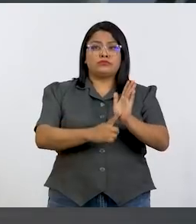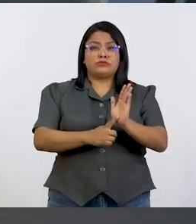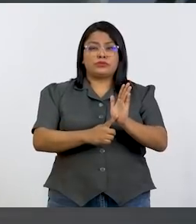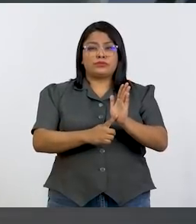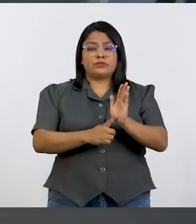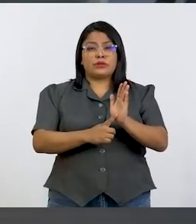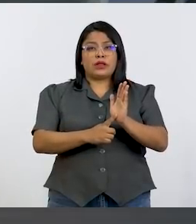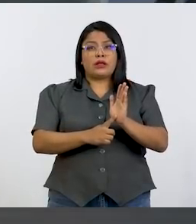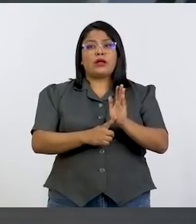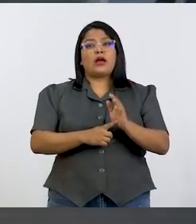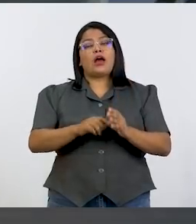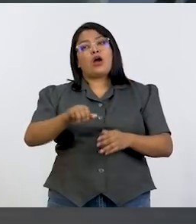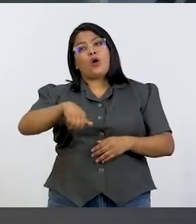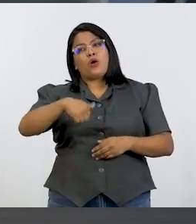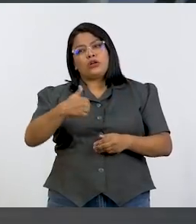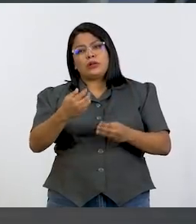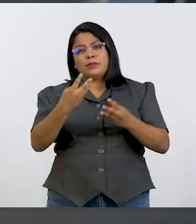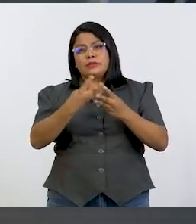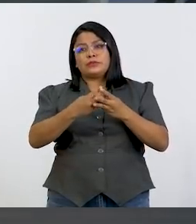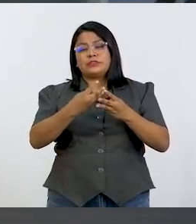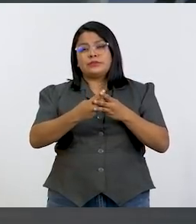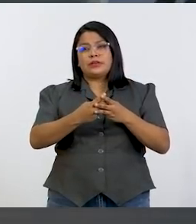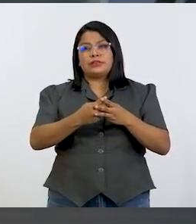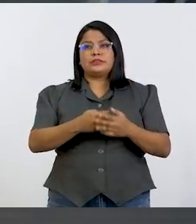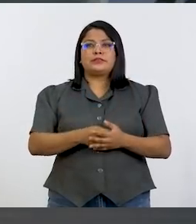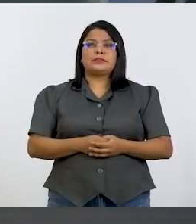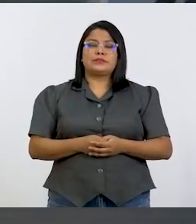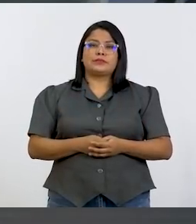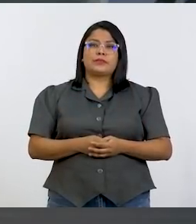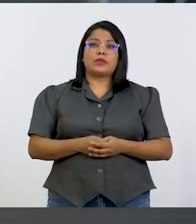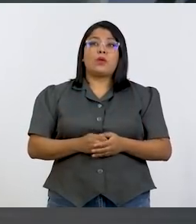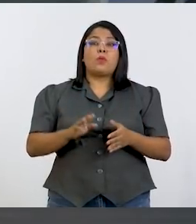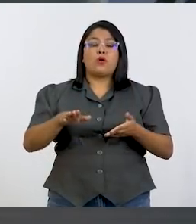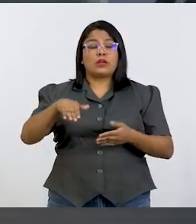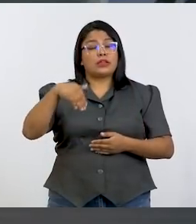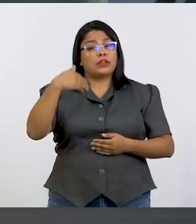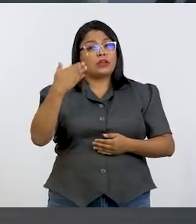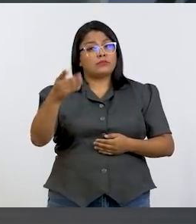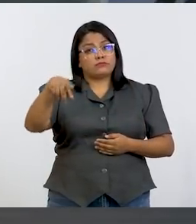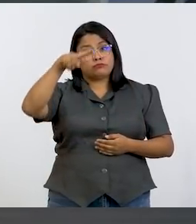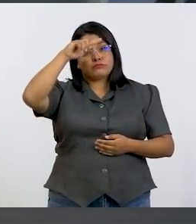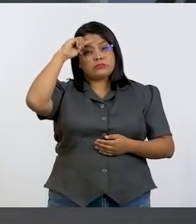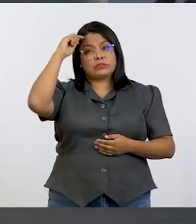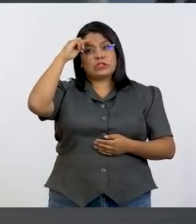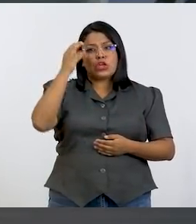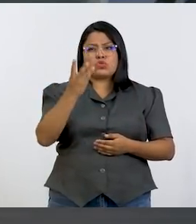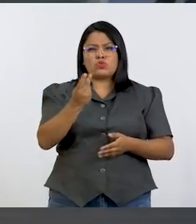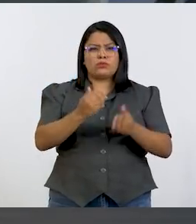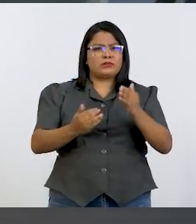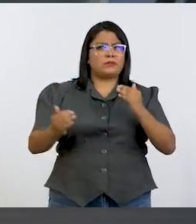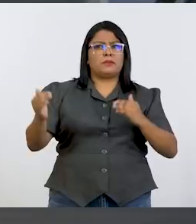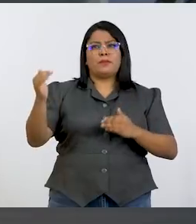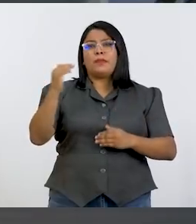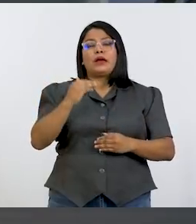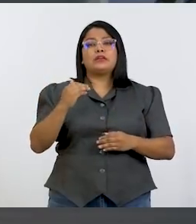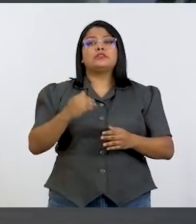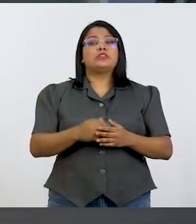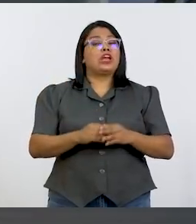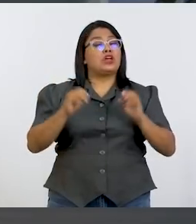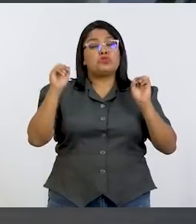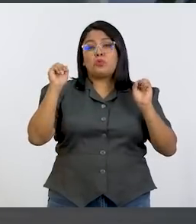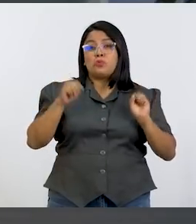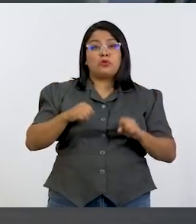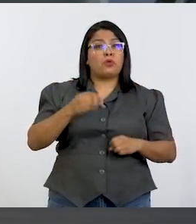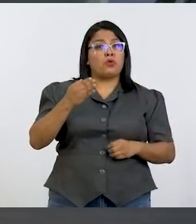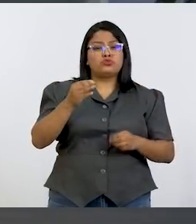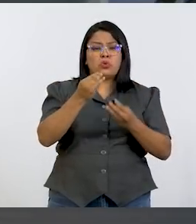es decir, de la representación gráfica a la representación matemática. ¿Por qué? Pues porque más adelante trabajaremos con